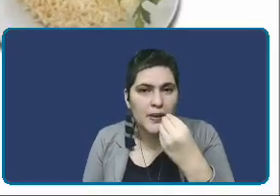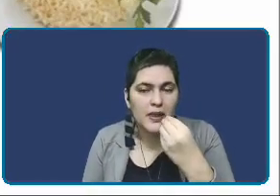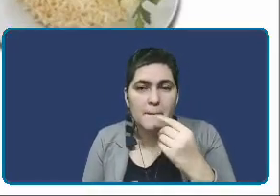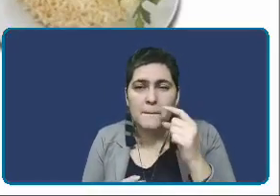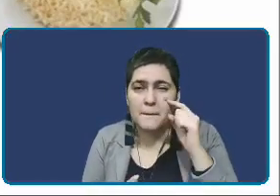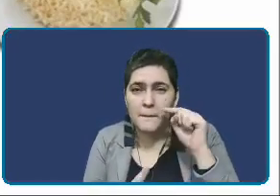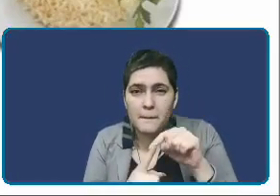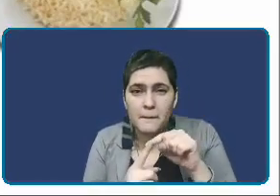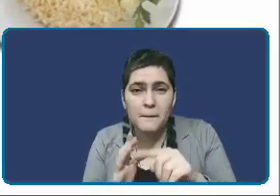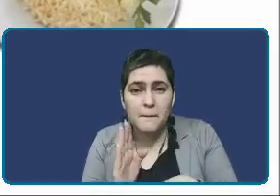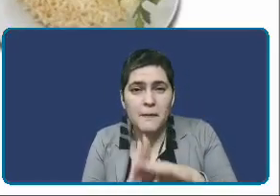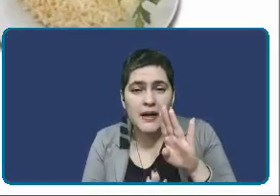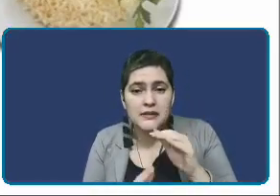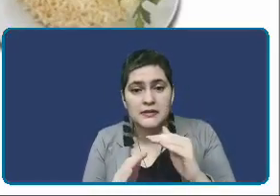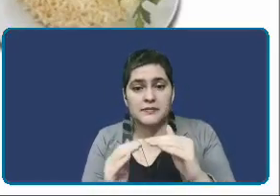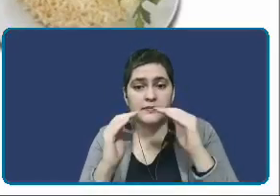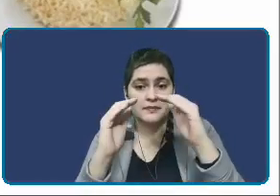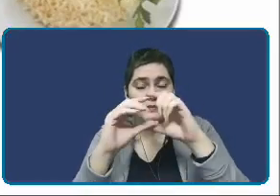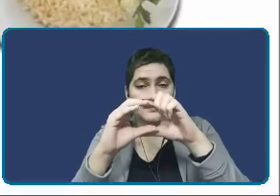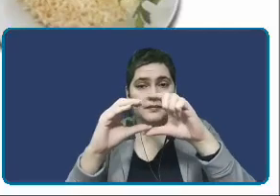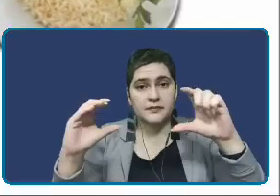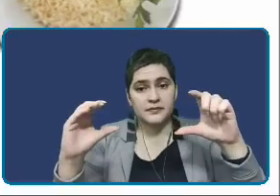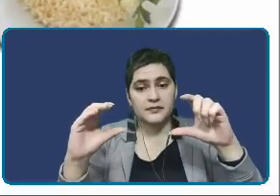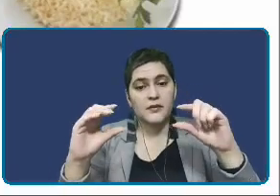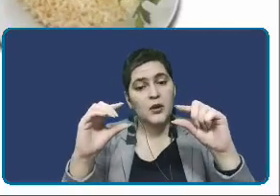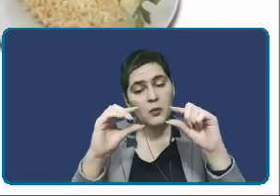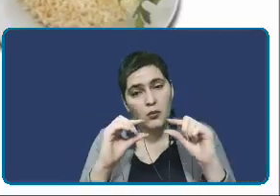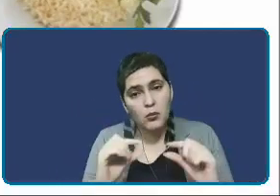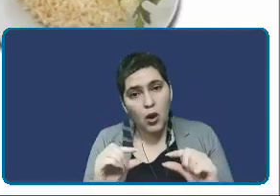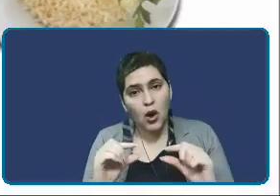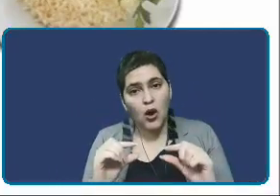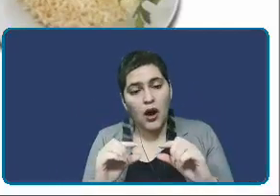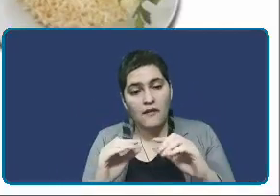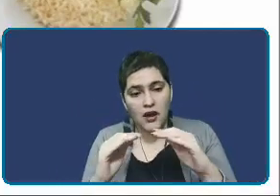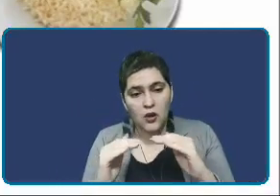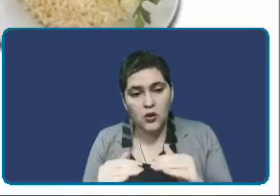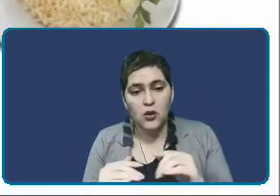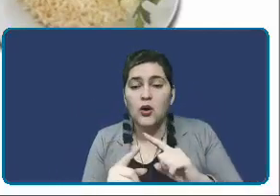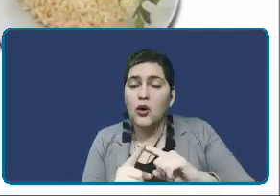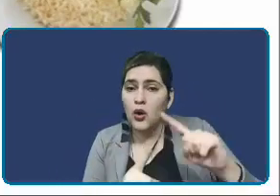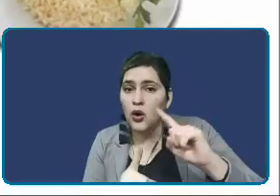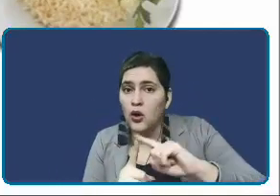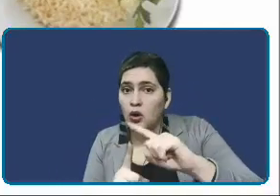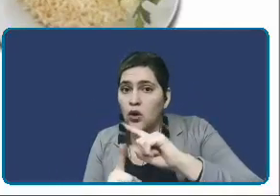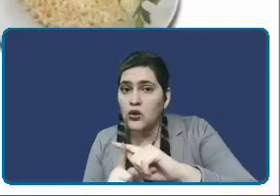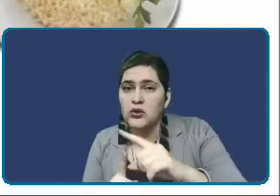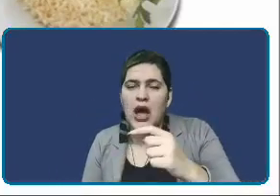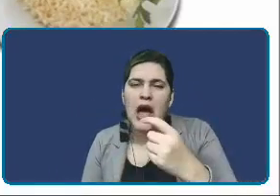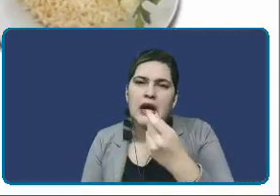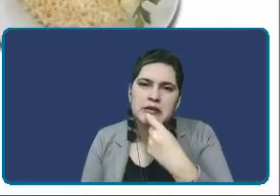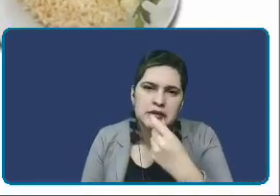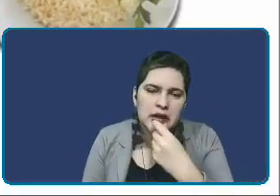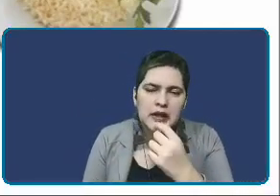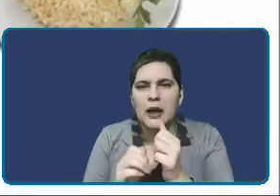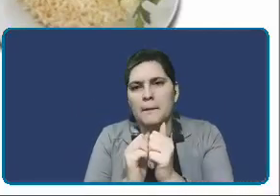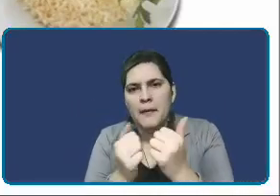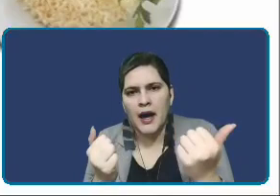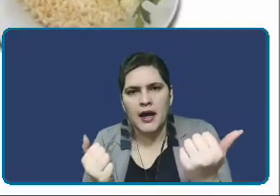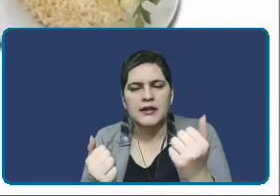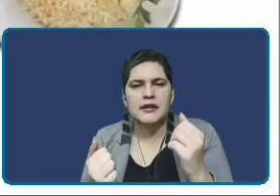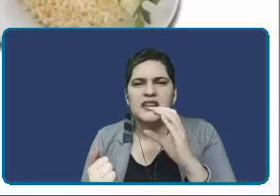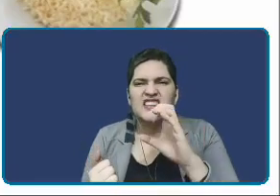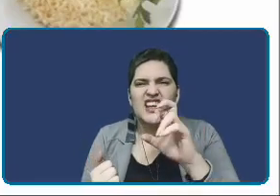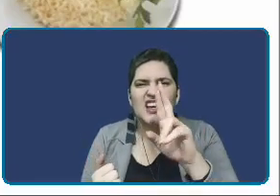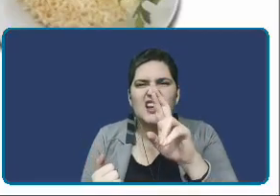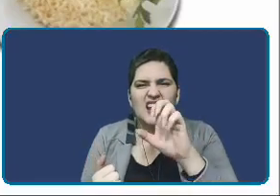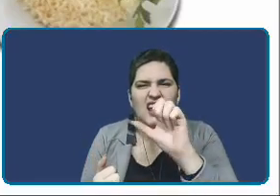carbohidratos de arriba, un poco los de abajo, y los otros carbohidratos son las galletas, el pan, los cereales, los que vienen